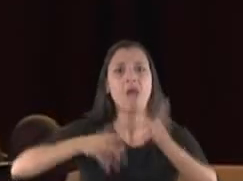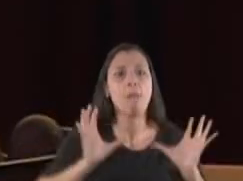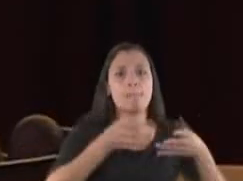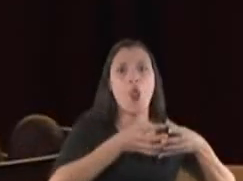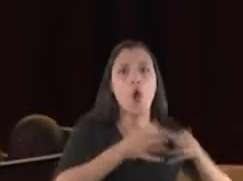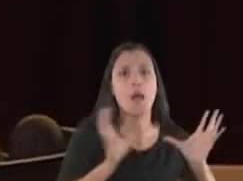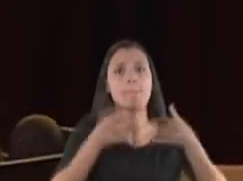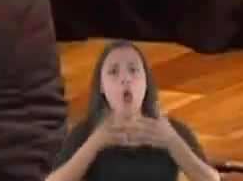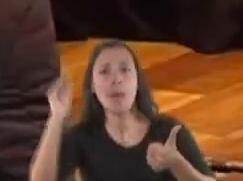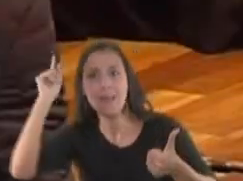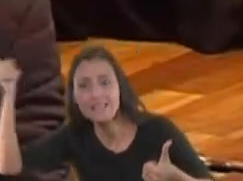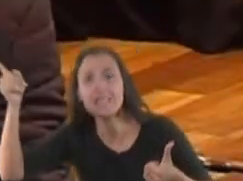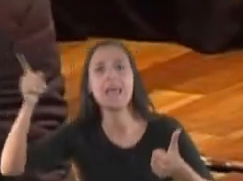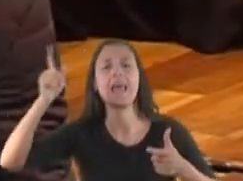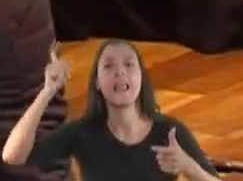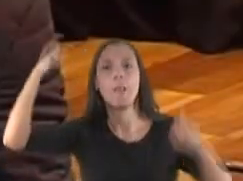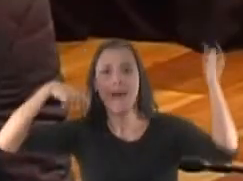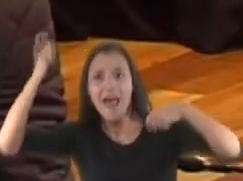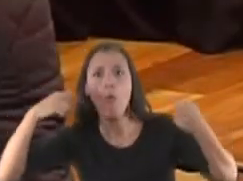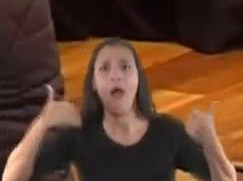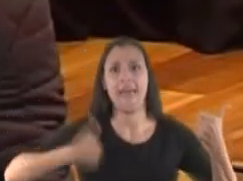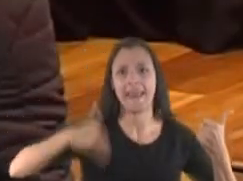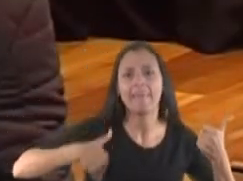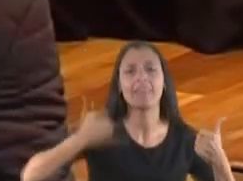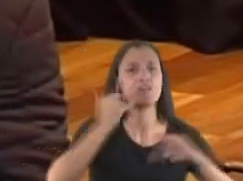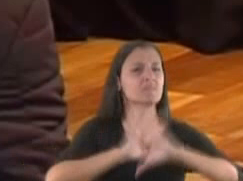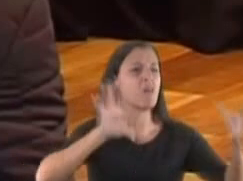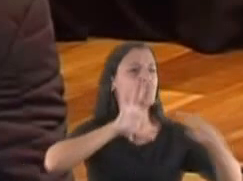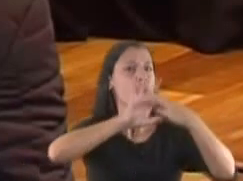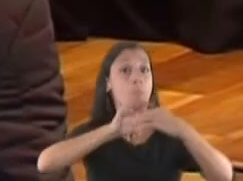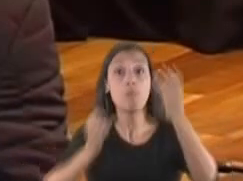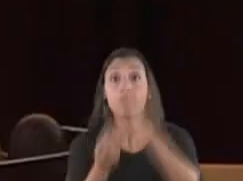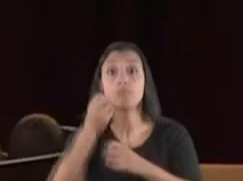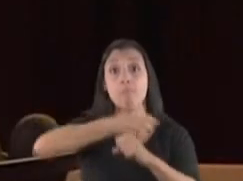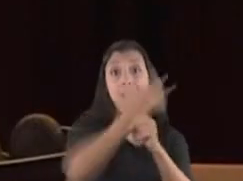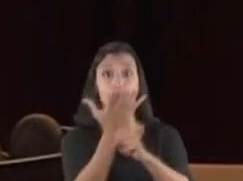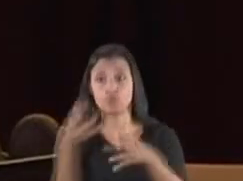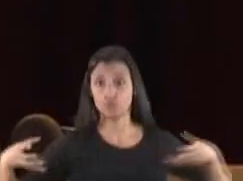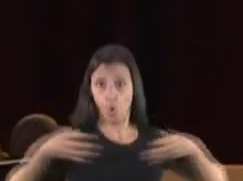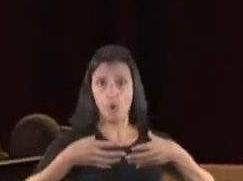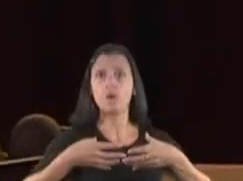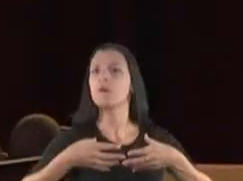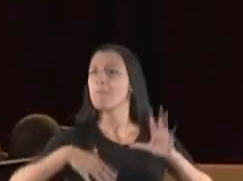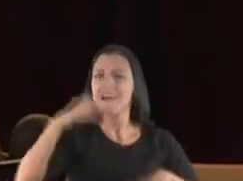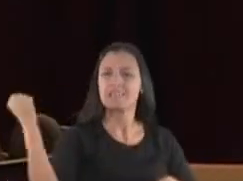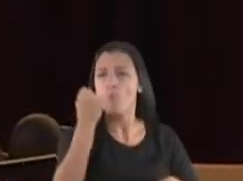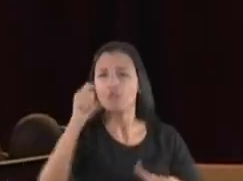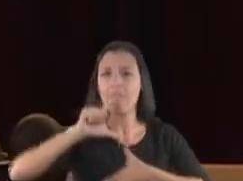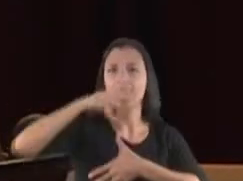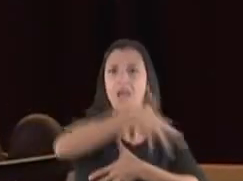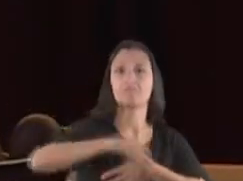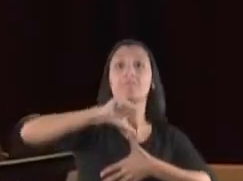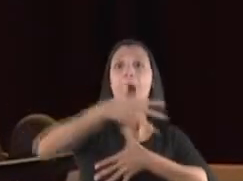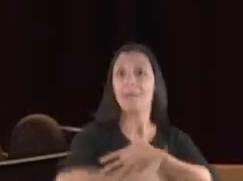uruguayos, los brasileños, los paraguayos y los argentinos pudimos hacer el Mercosur, el bloque económico más grande de América del Sur.